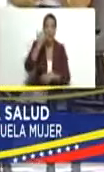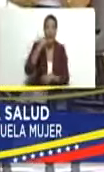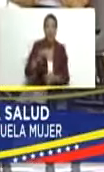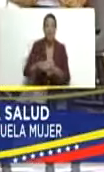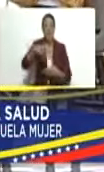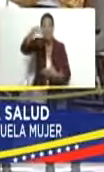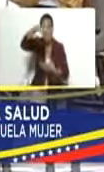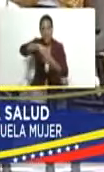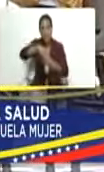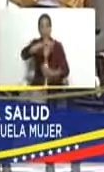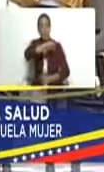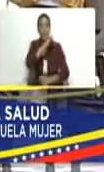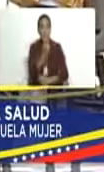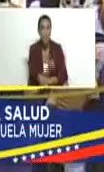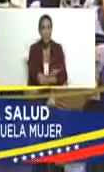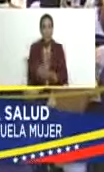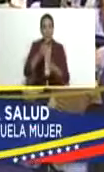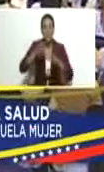el poder.